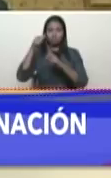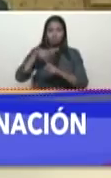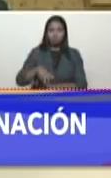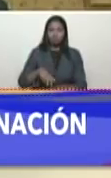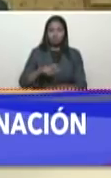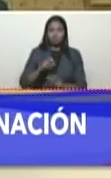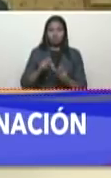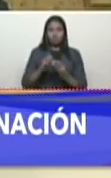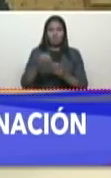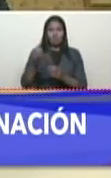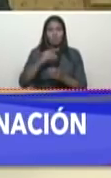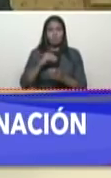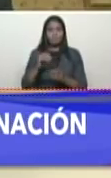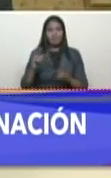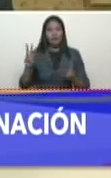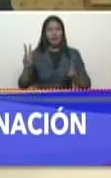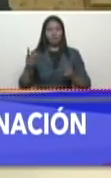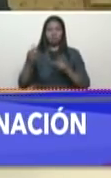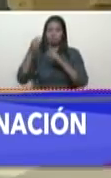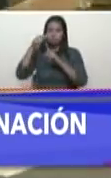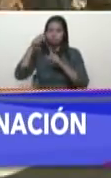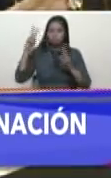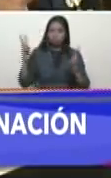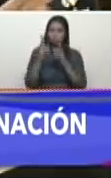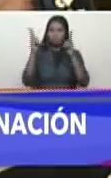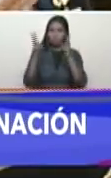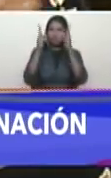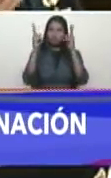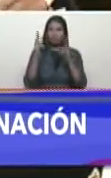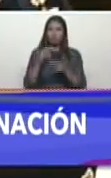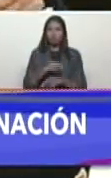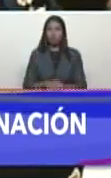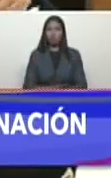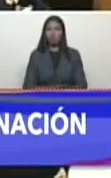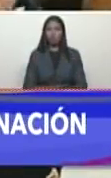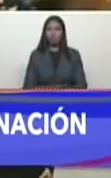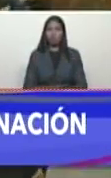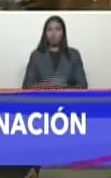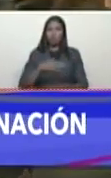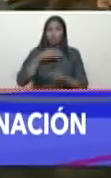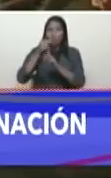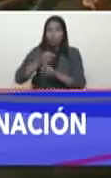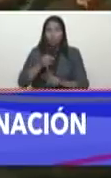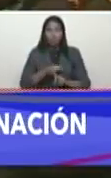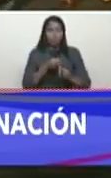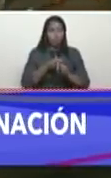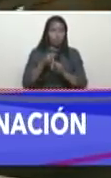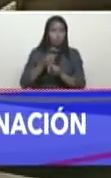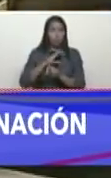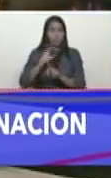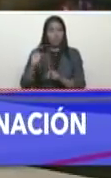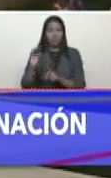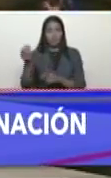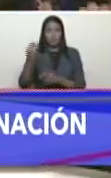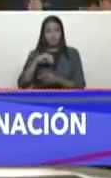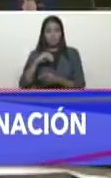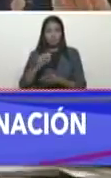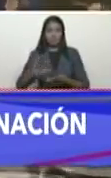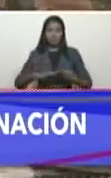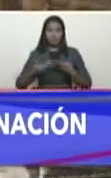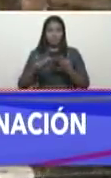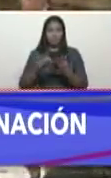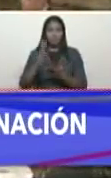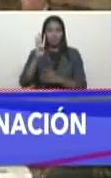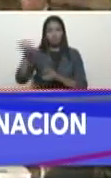vamos a seguir venciendo están dando la batalla por el país y dándole cuatro